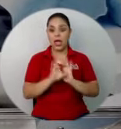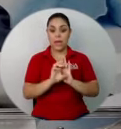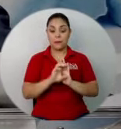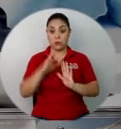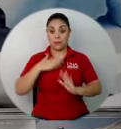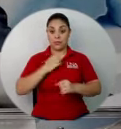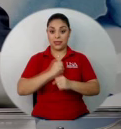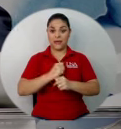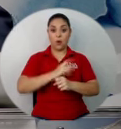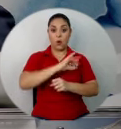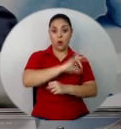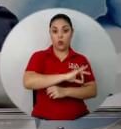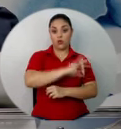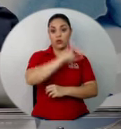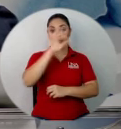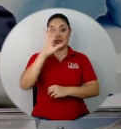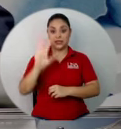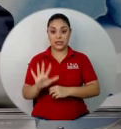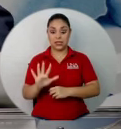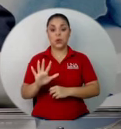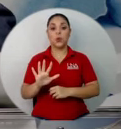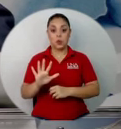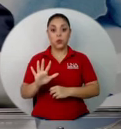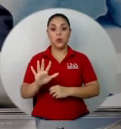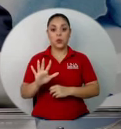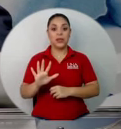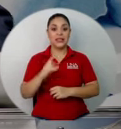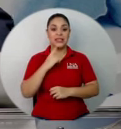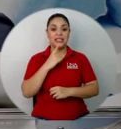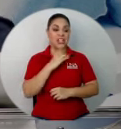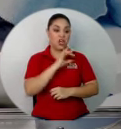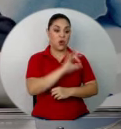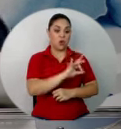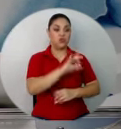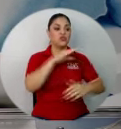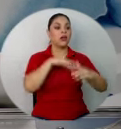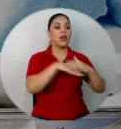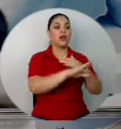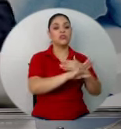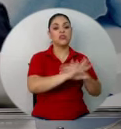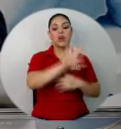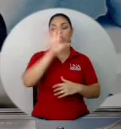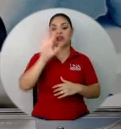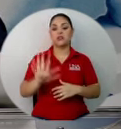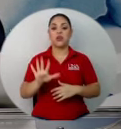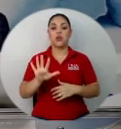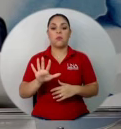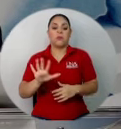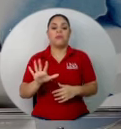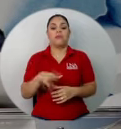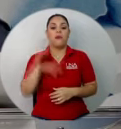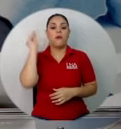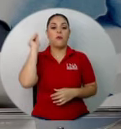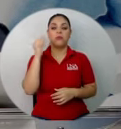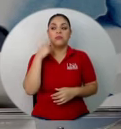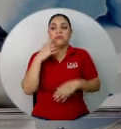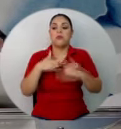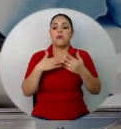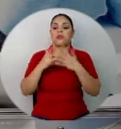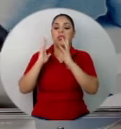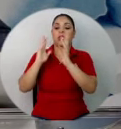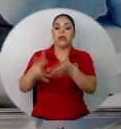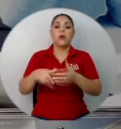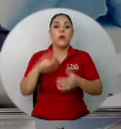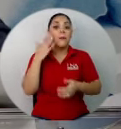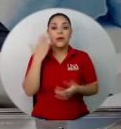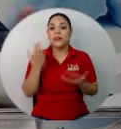5, si es trabajo de 8 a 5, entro a las 8 en punto, a las 5 en punto, no importa lo que esté pendiente, voy saliendo. ¿Por qué? Porque tal vez no